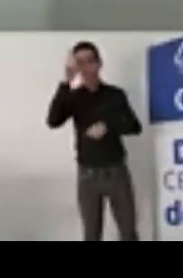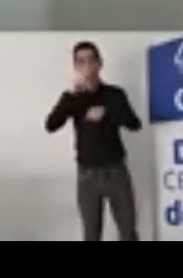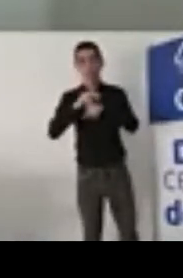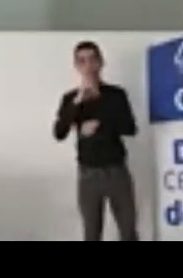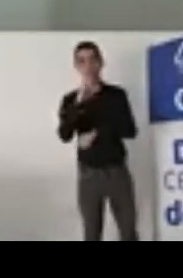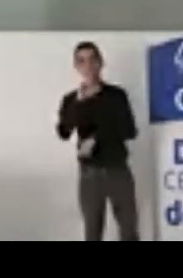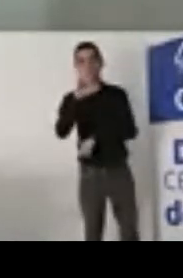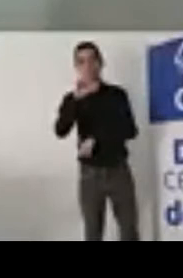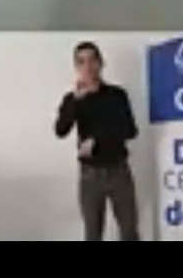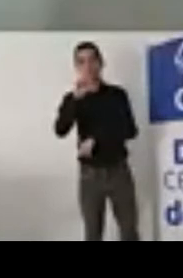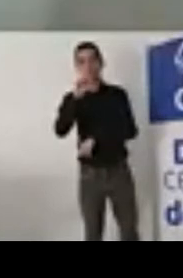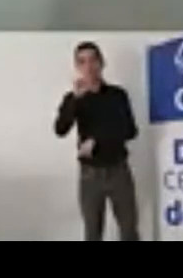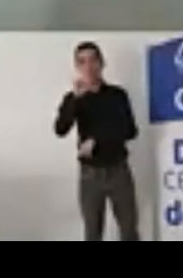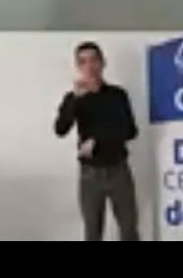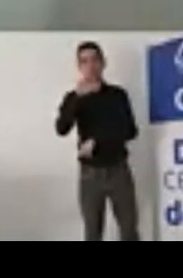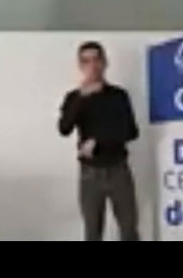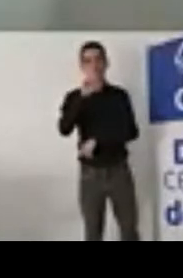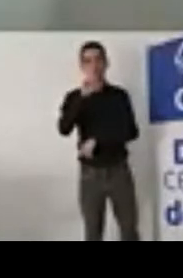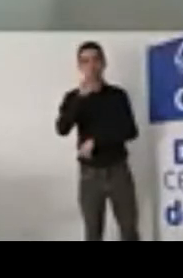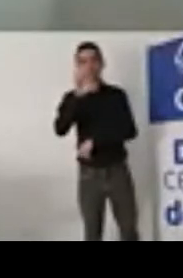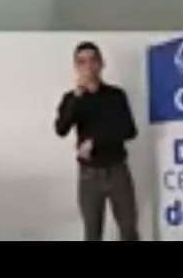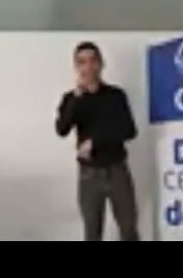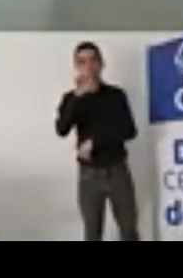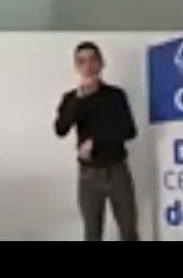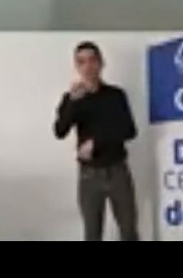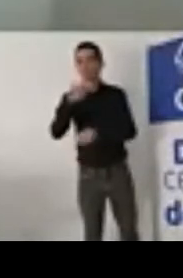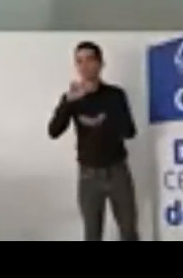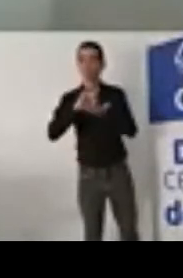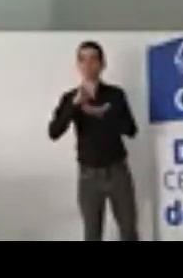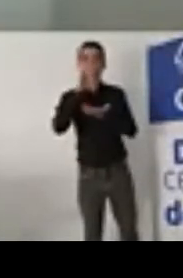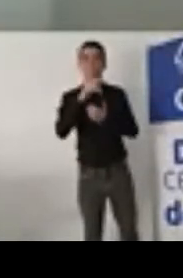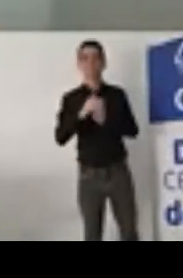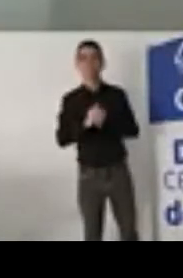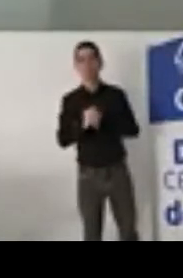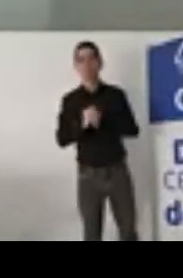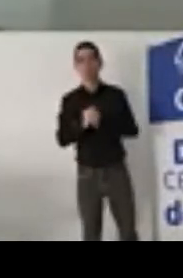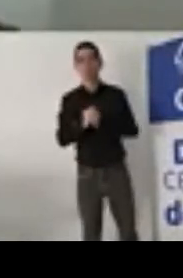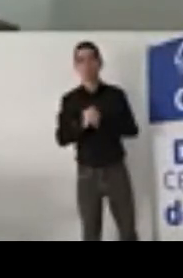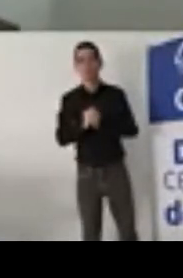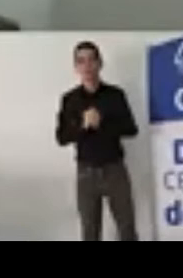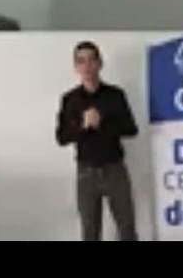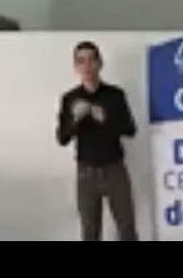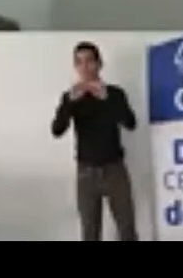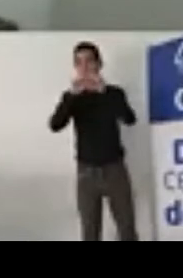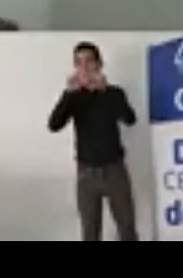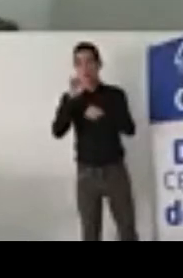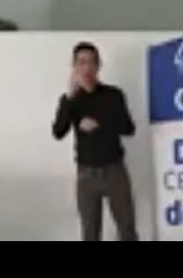Lucero, y todo el equipo excepcional del DIF municipal en León. Muchas gracias por la oportunidad de